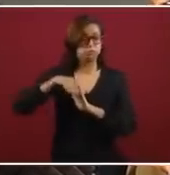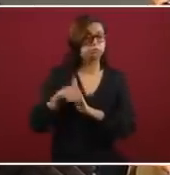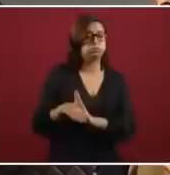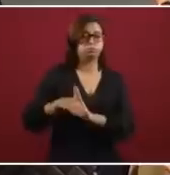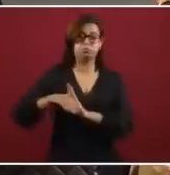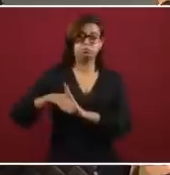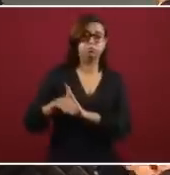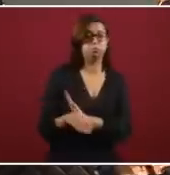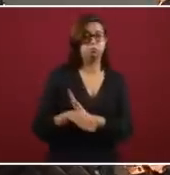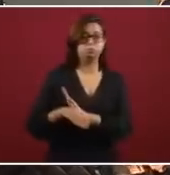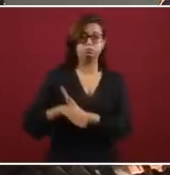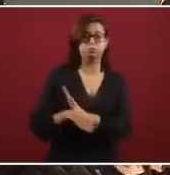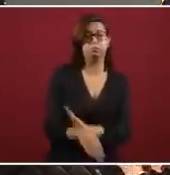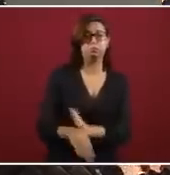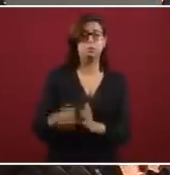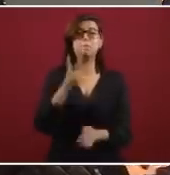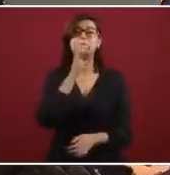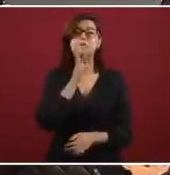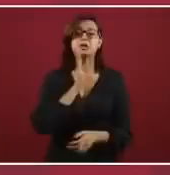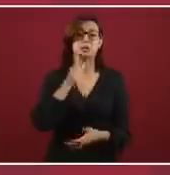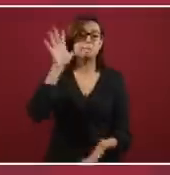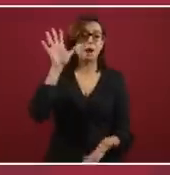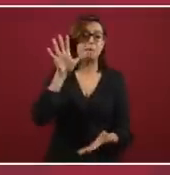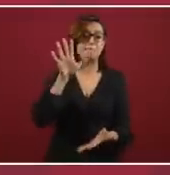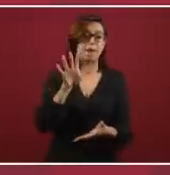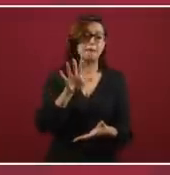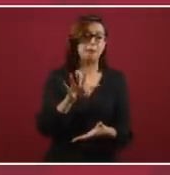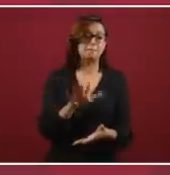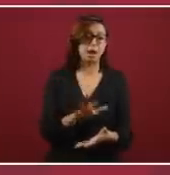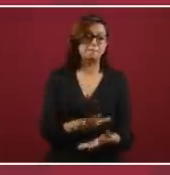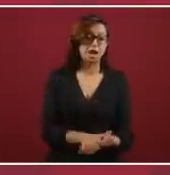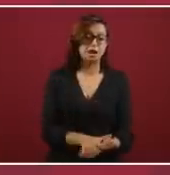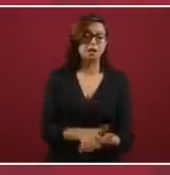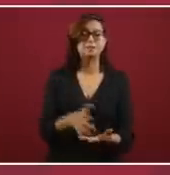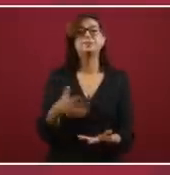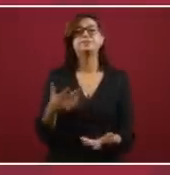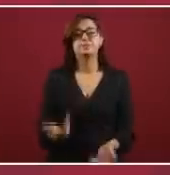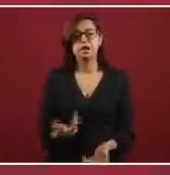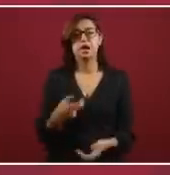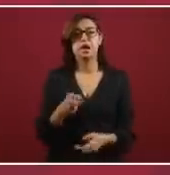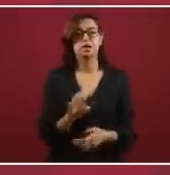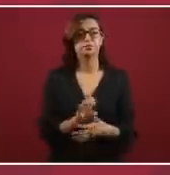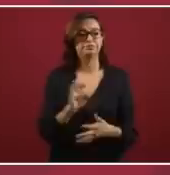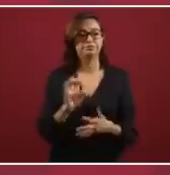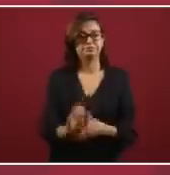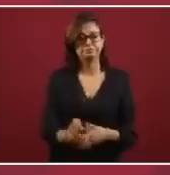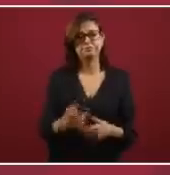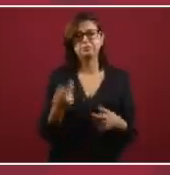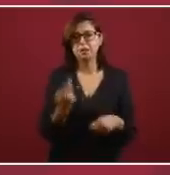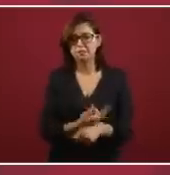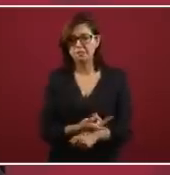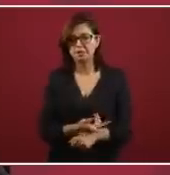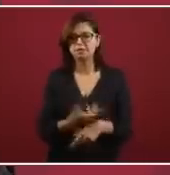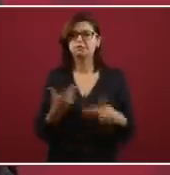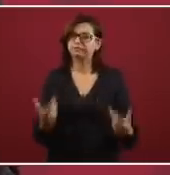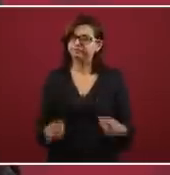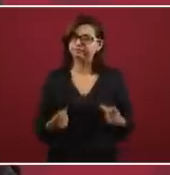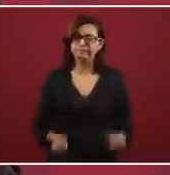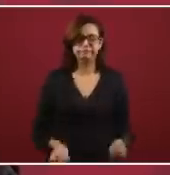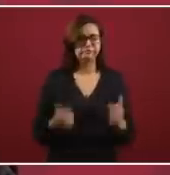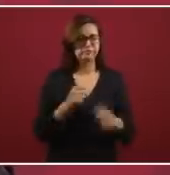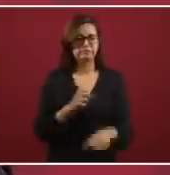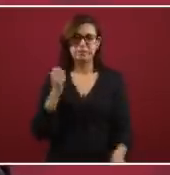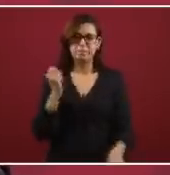la producción, y se logró, por la intervención oportuna que se llevó a